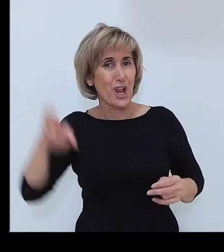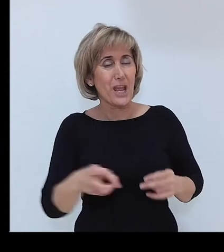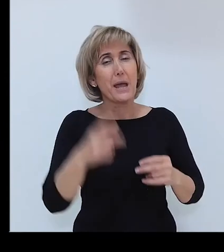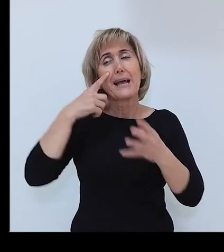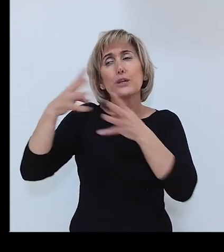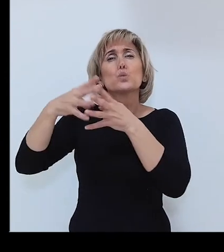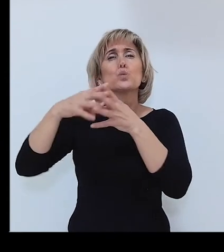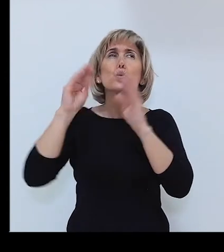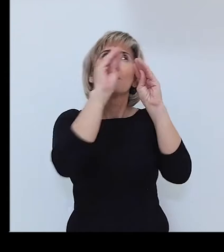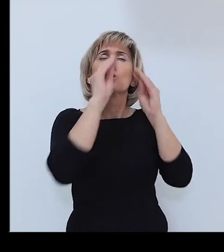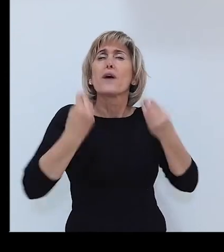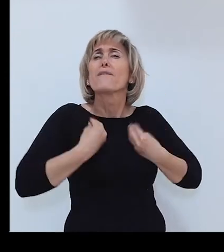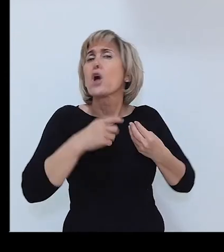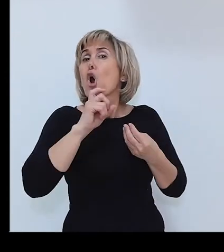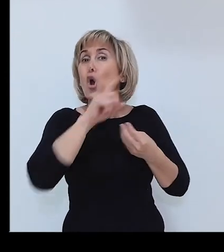análisis sociológico